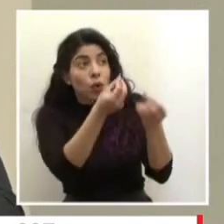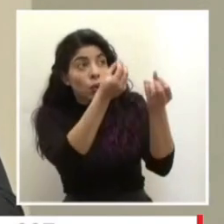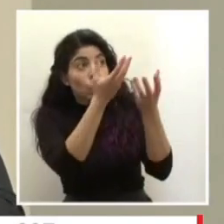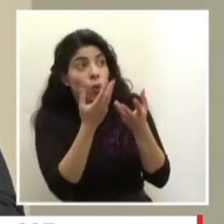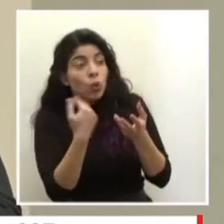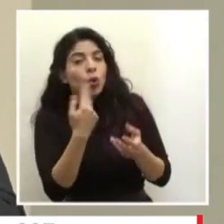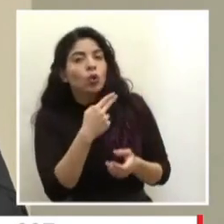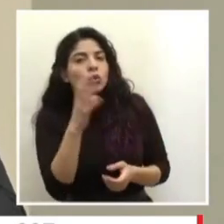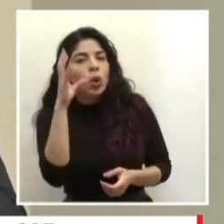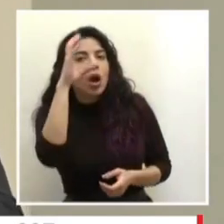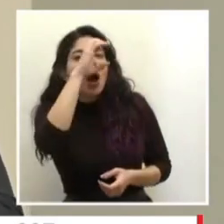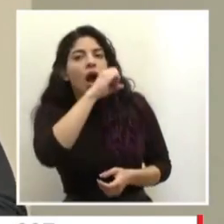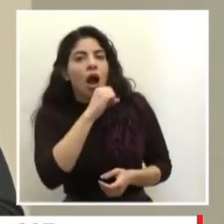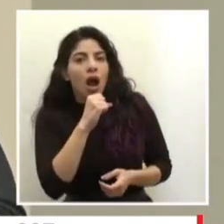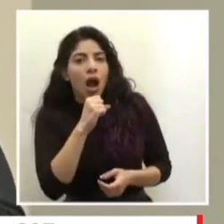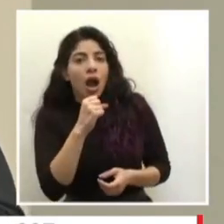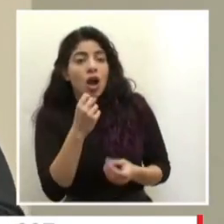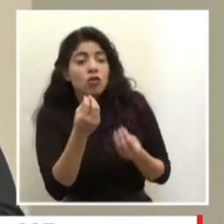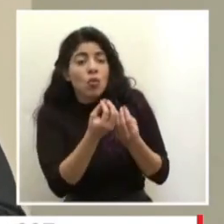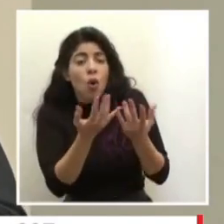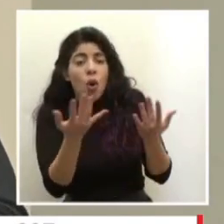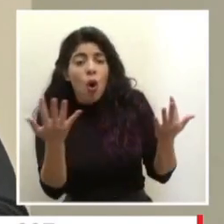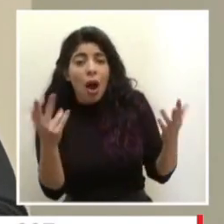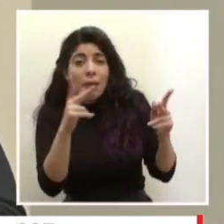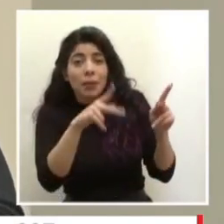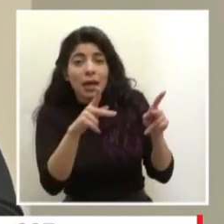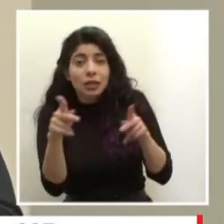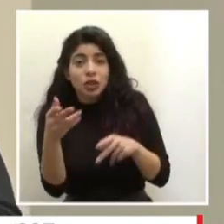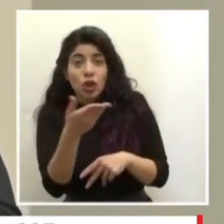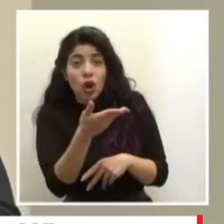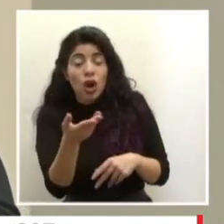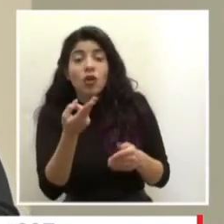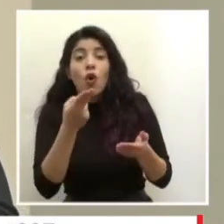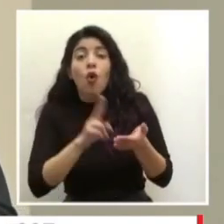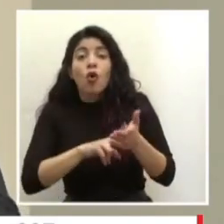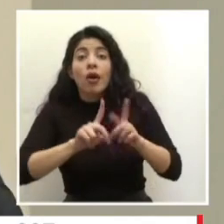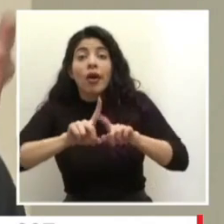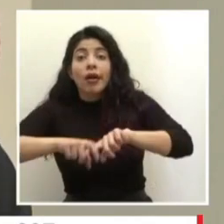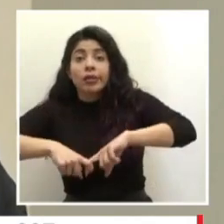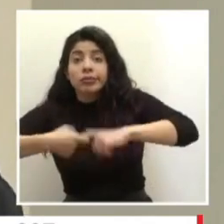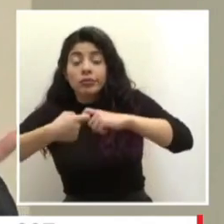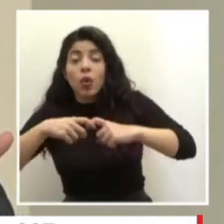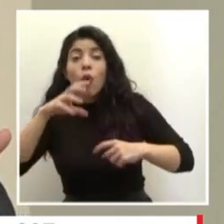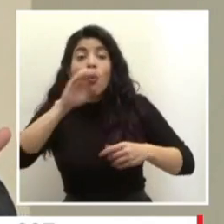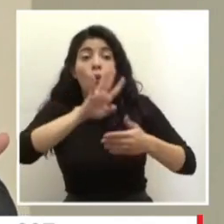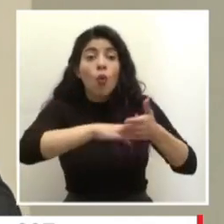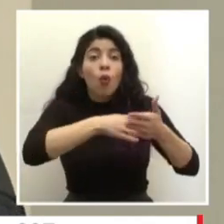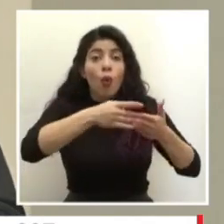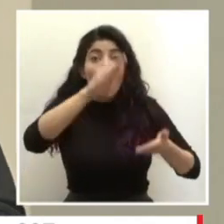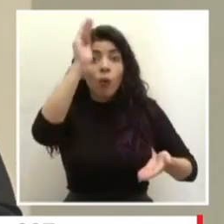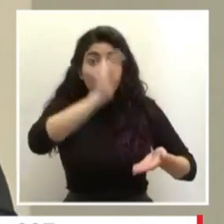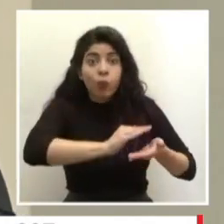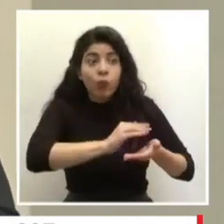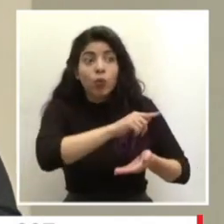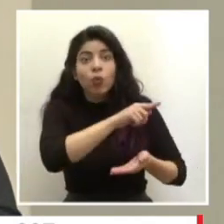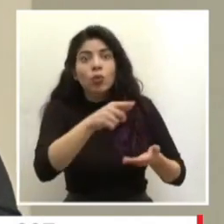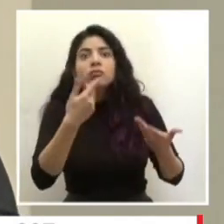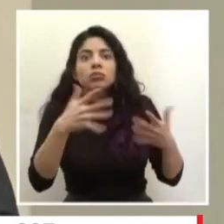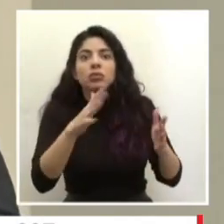sabemos que a cientos de esas personas con contrato suspendido o con jornada reducida se les